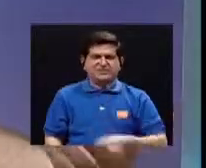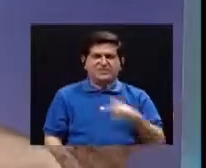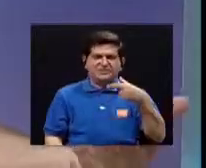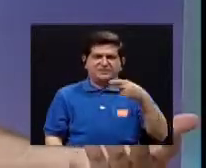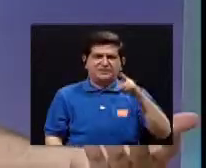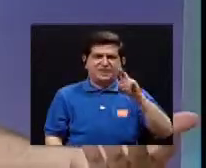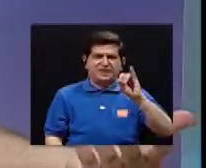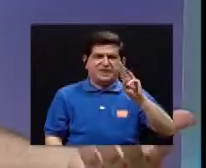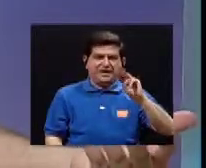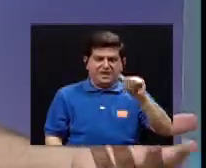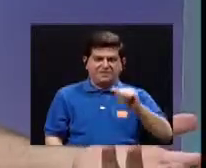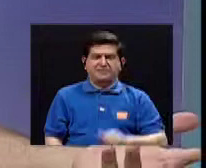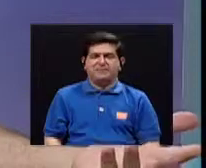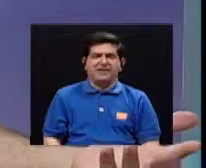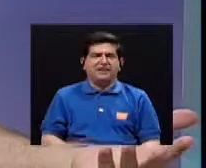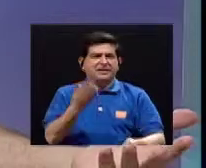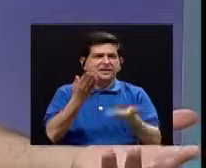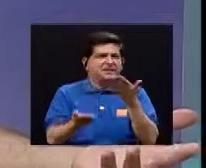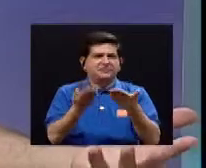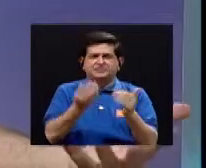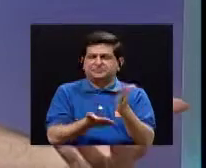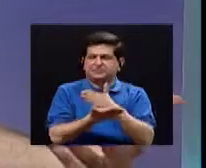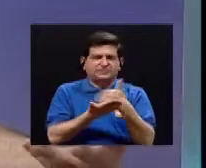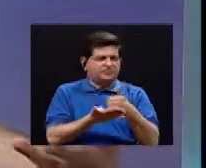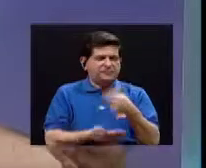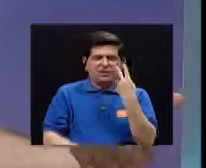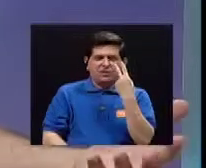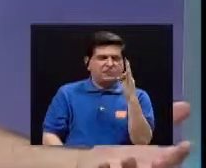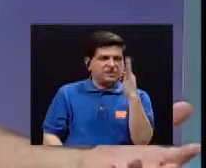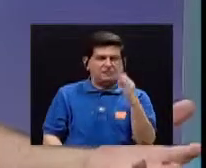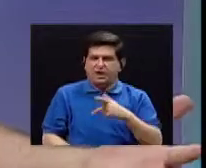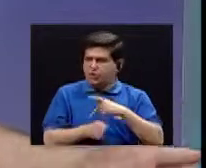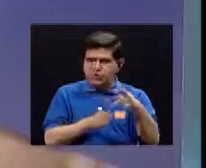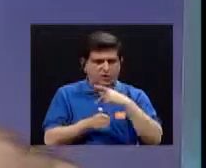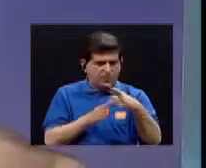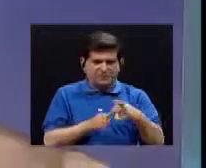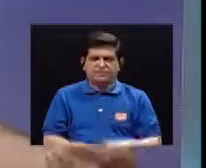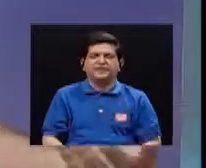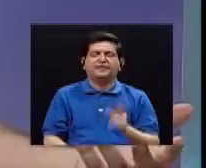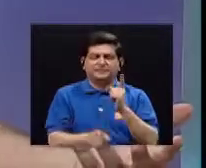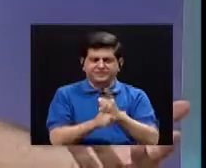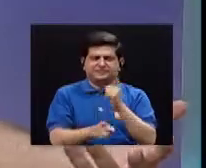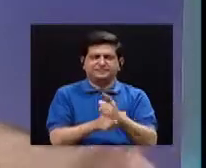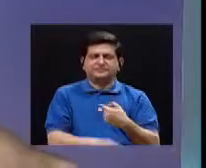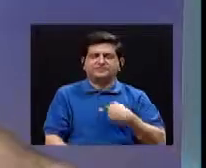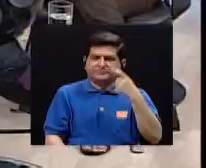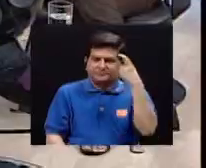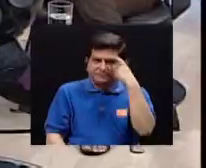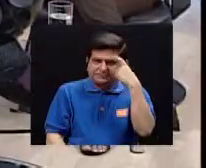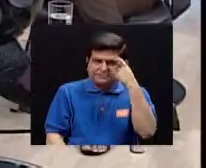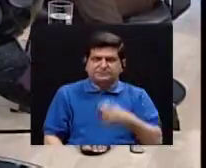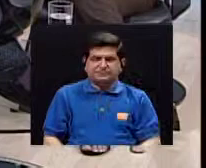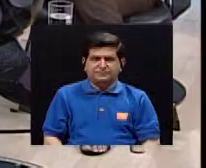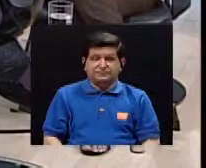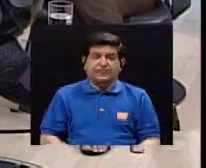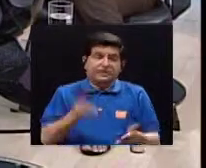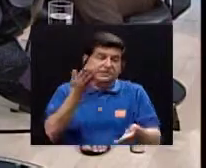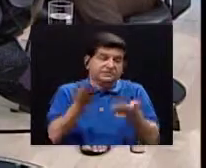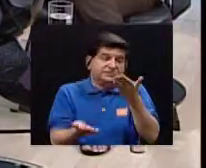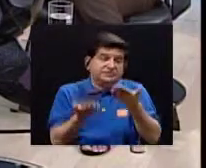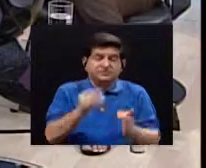allí ma que no que por ejemplo así que no era no era algo bien visto si era la profesión exactos era me imagino que es